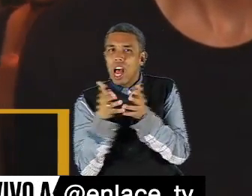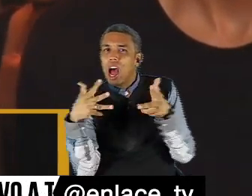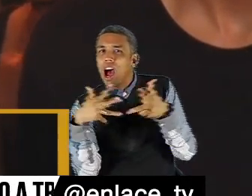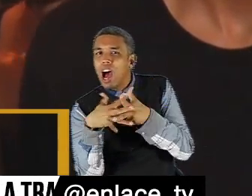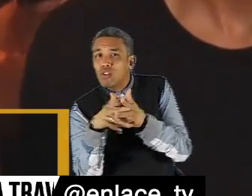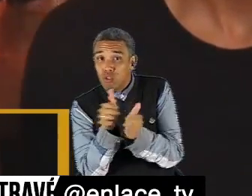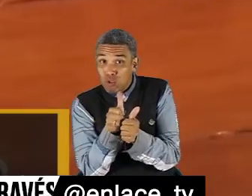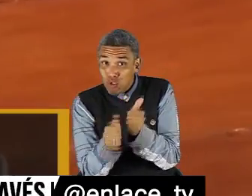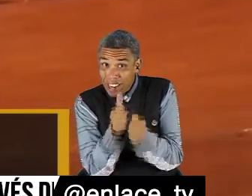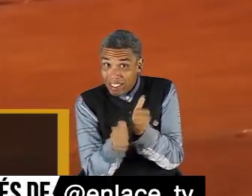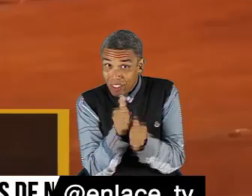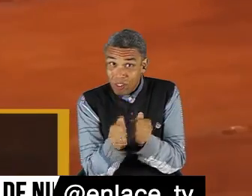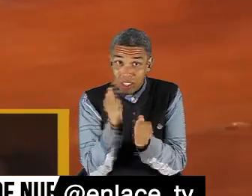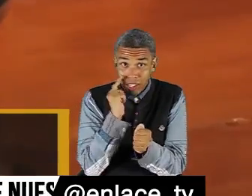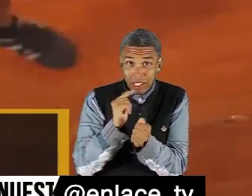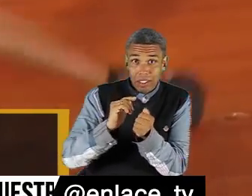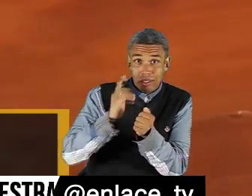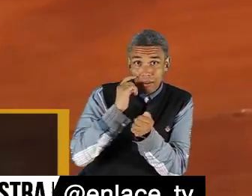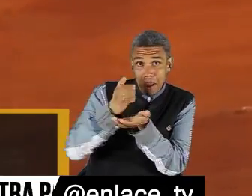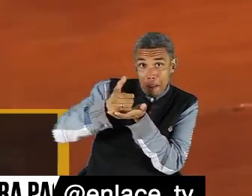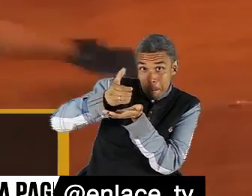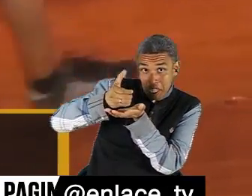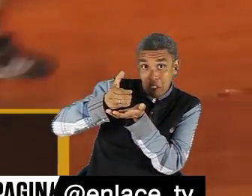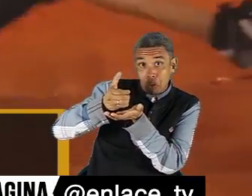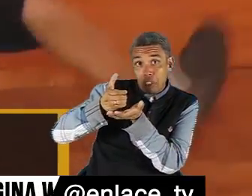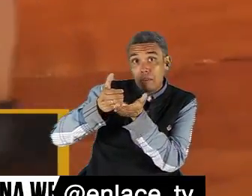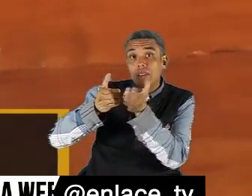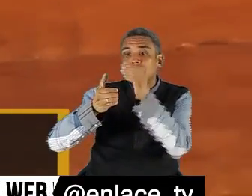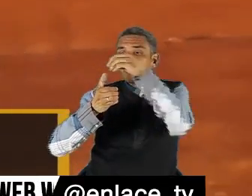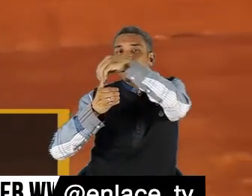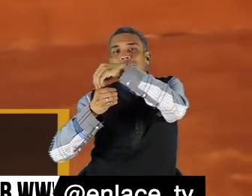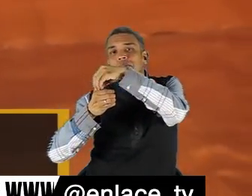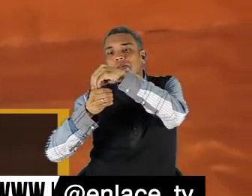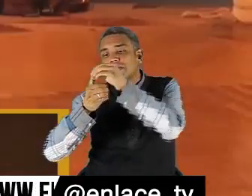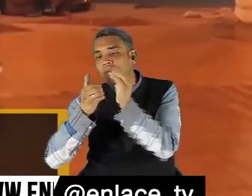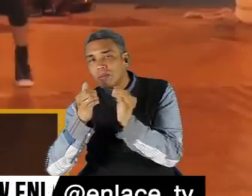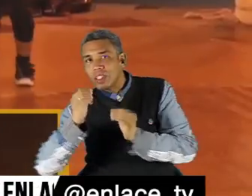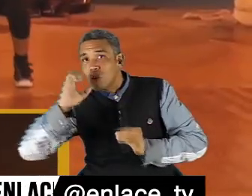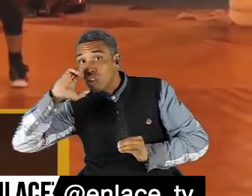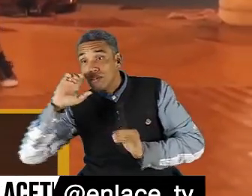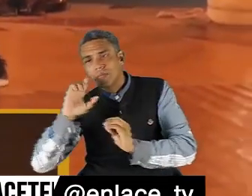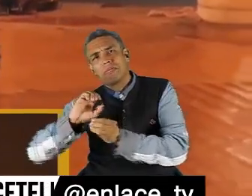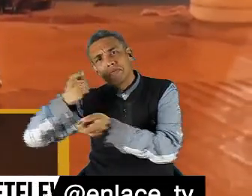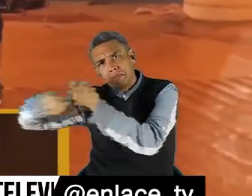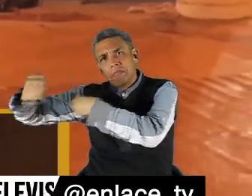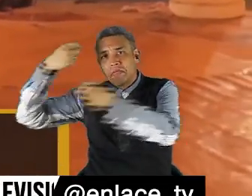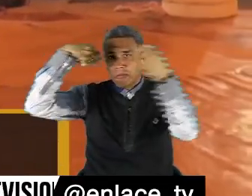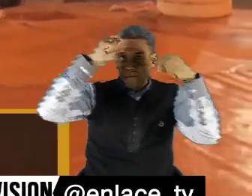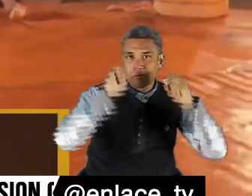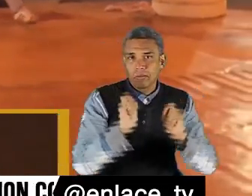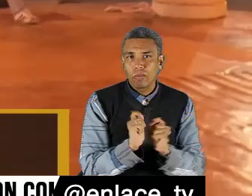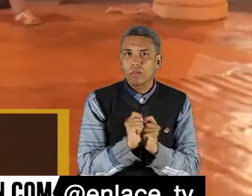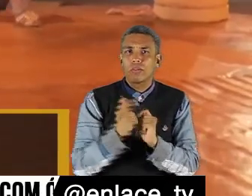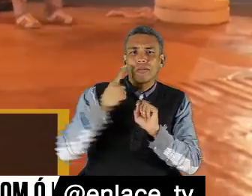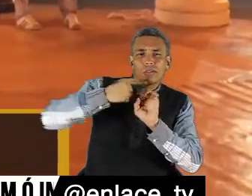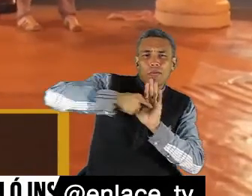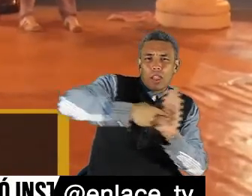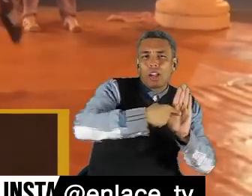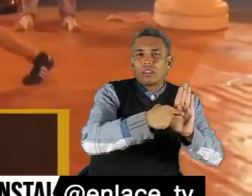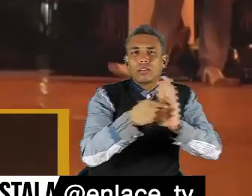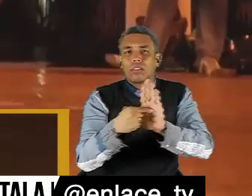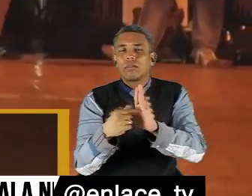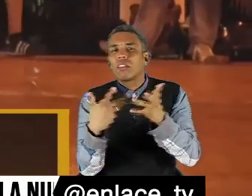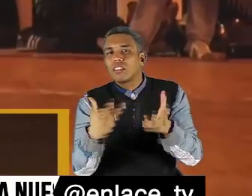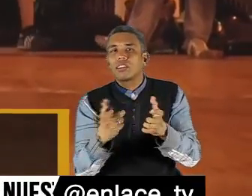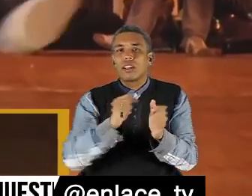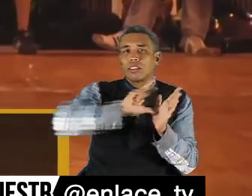una manera de cómo apoyarnos. La organización del grupo pretende llevar sus presentaciones a diferentes barrios de la ciudad para trabajar en la